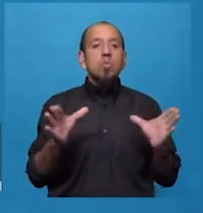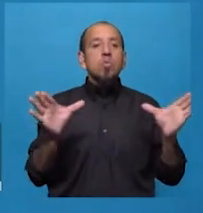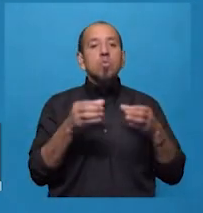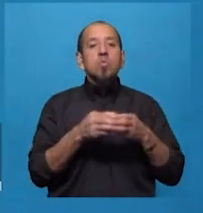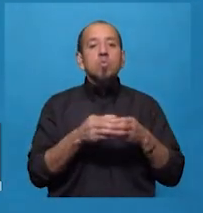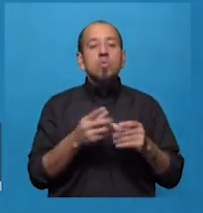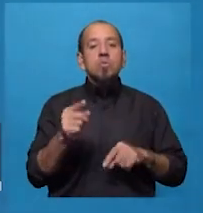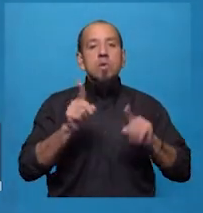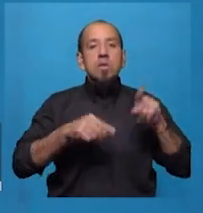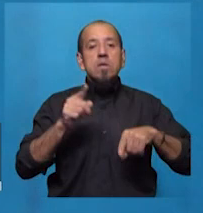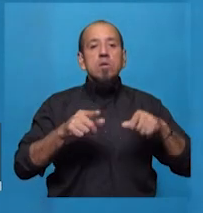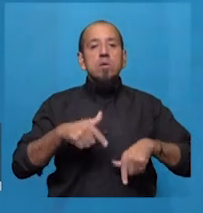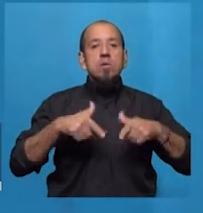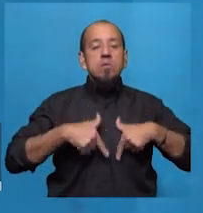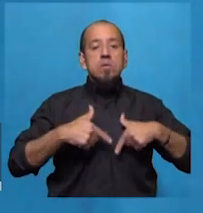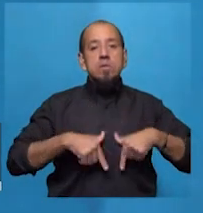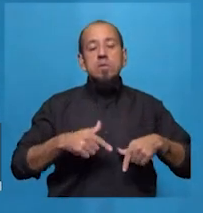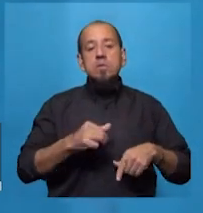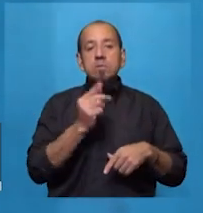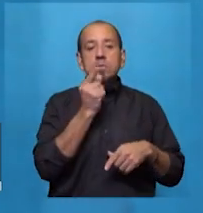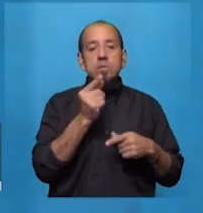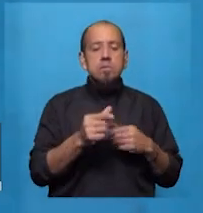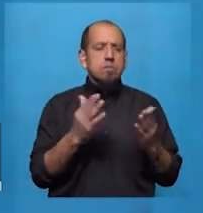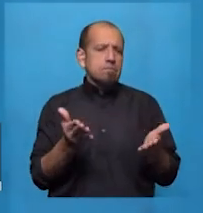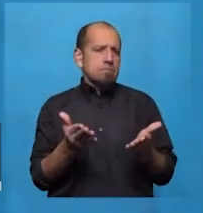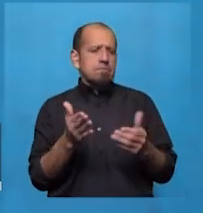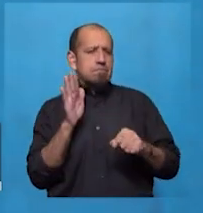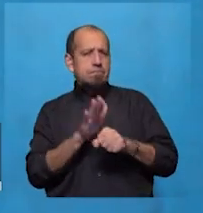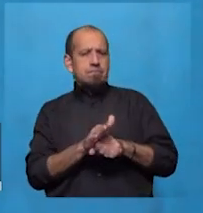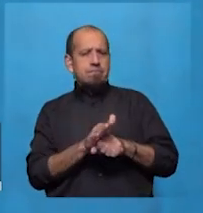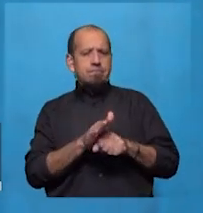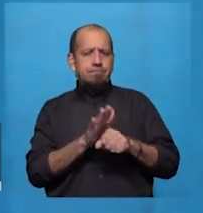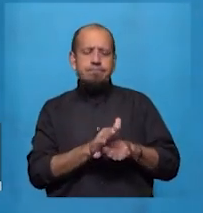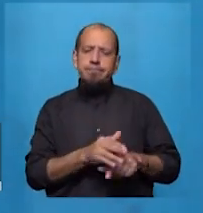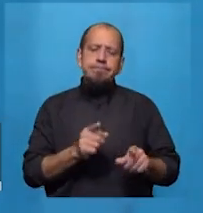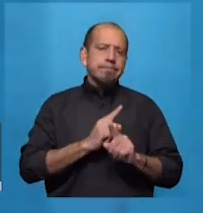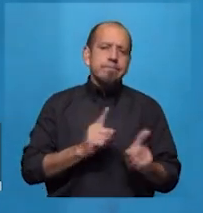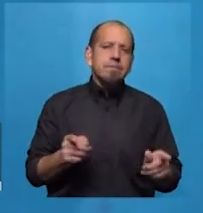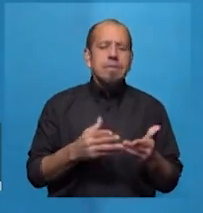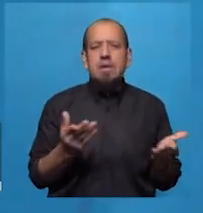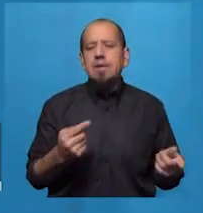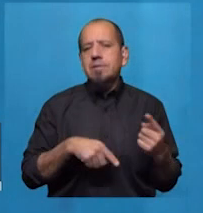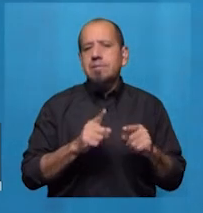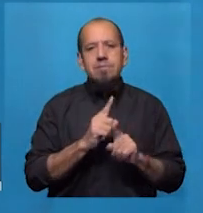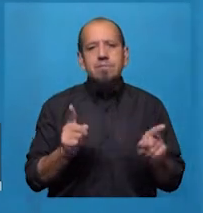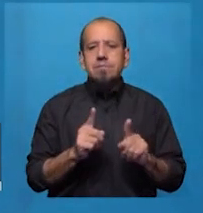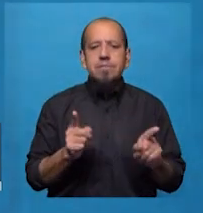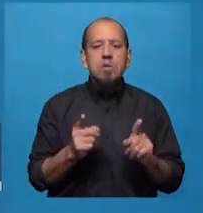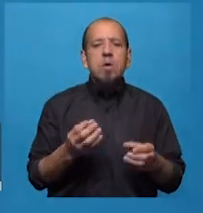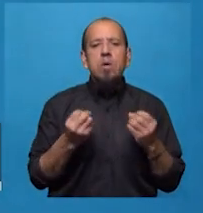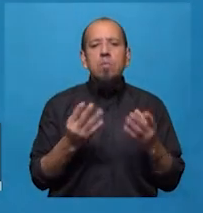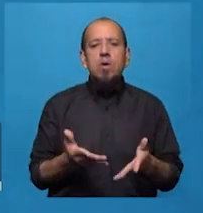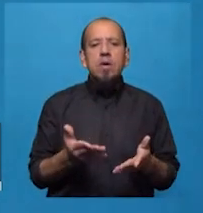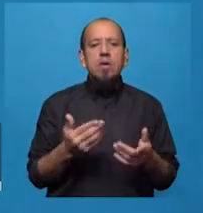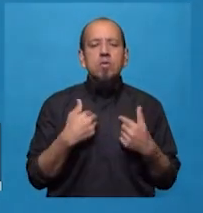vinculado la gestión del Ministerio del interior a ver esa cancelación del interlocutor es claramente una Chicana verdad porque En definitiva